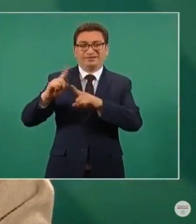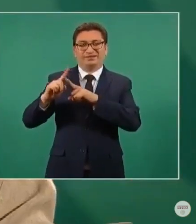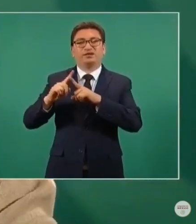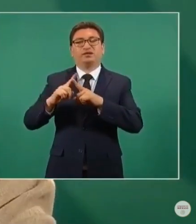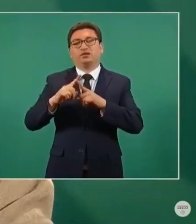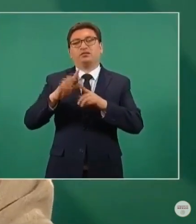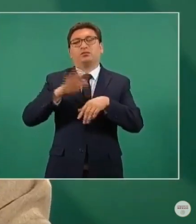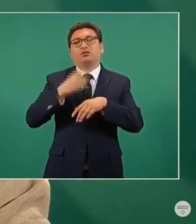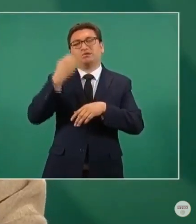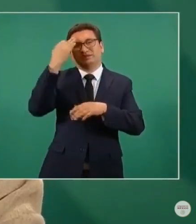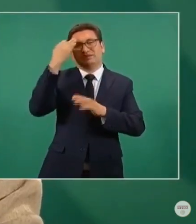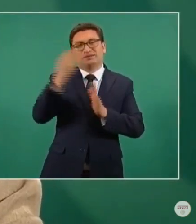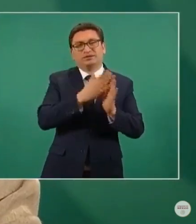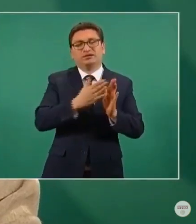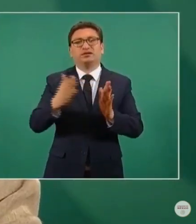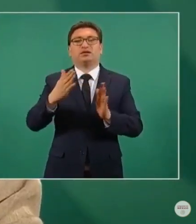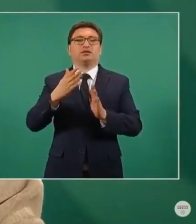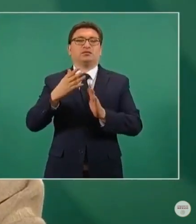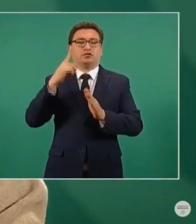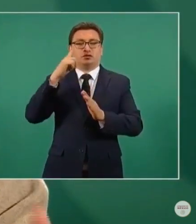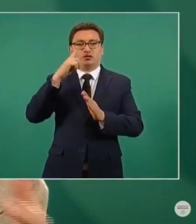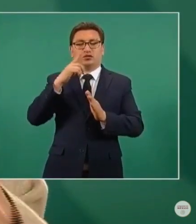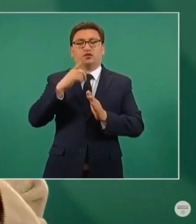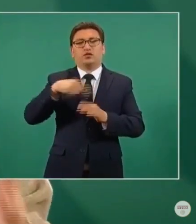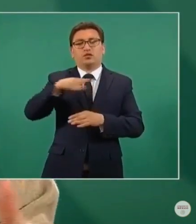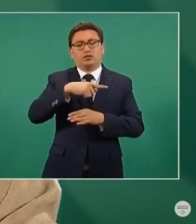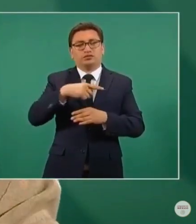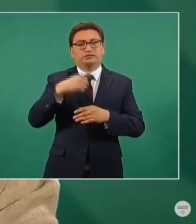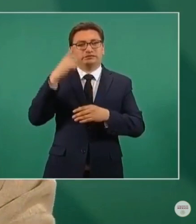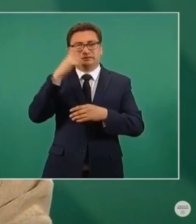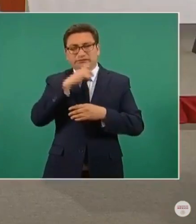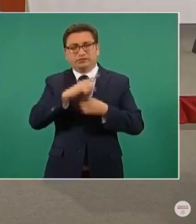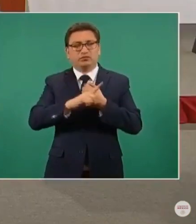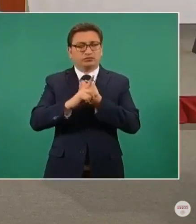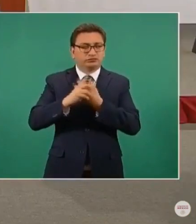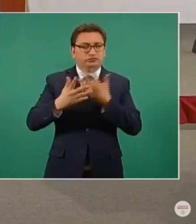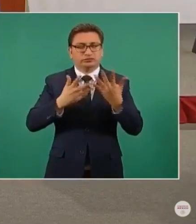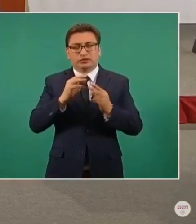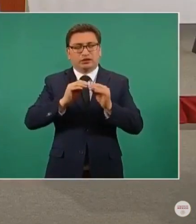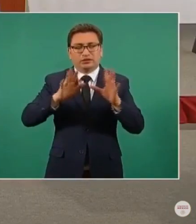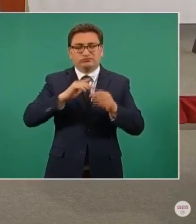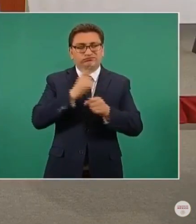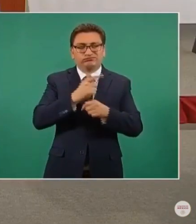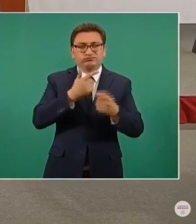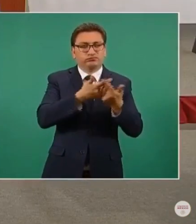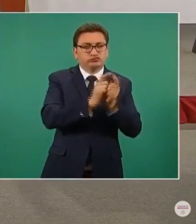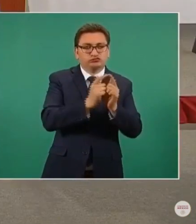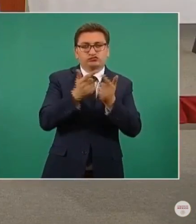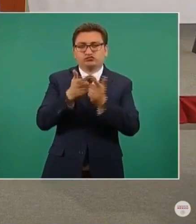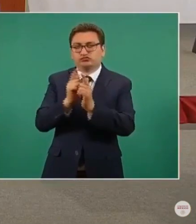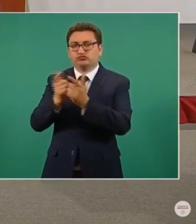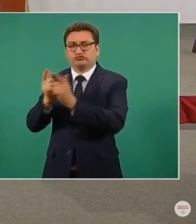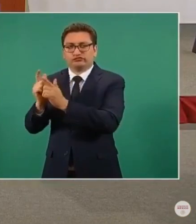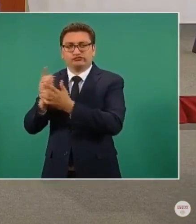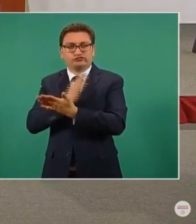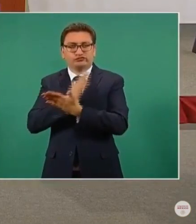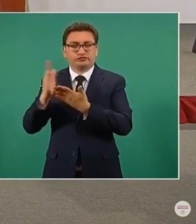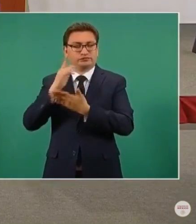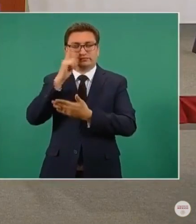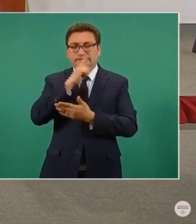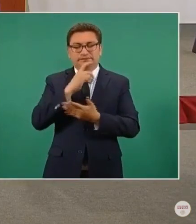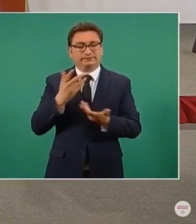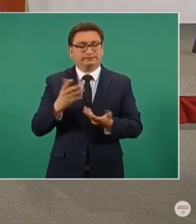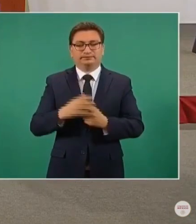diagnóstico, en complicaciones, etcétera, y no es tan claramente identificable quién tiene una situación